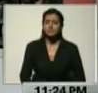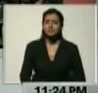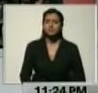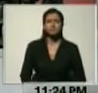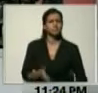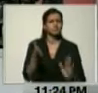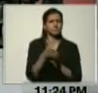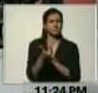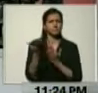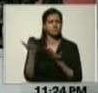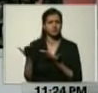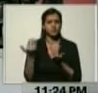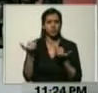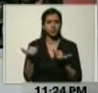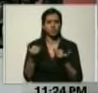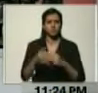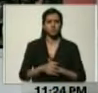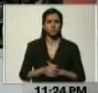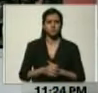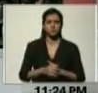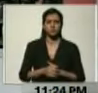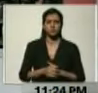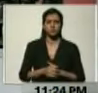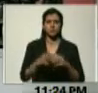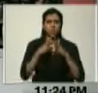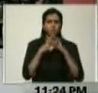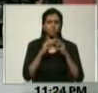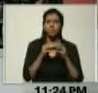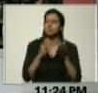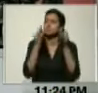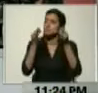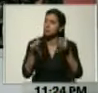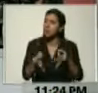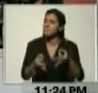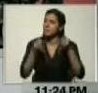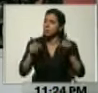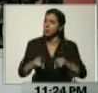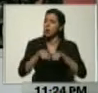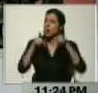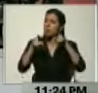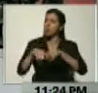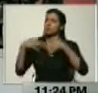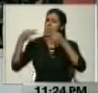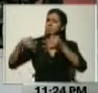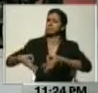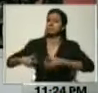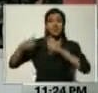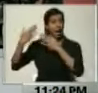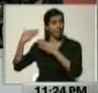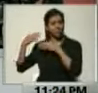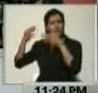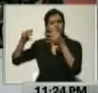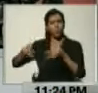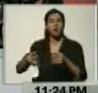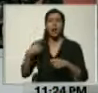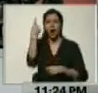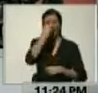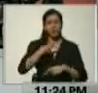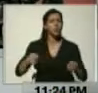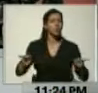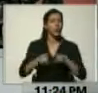Vamos a ver ahora, para que ustedes vean que todo es una constante, todo y siempre son los mismos y las mismas. ¿Lo